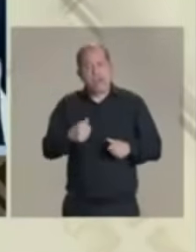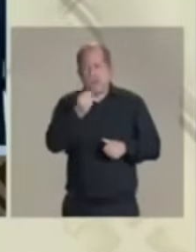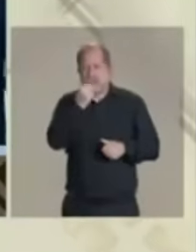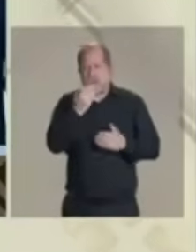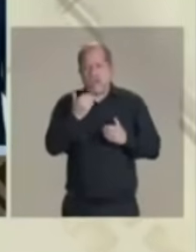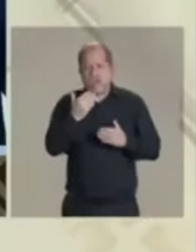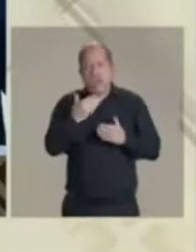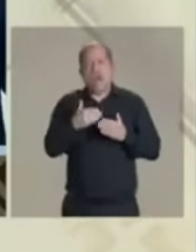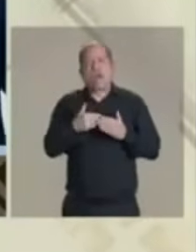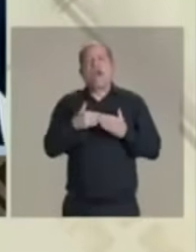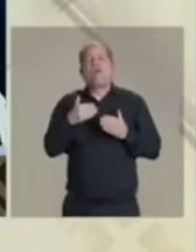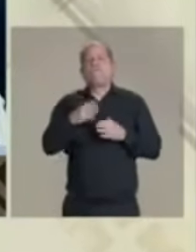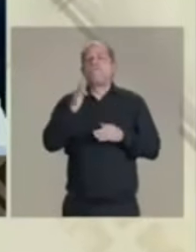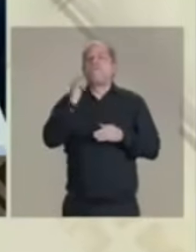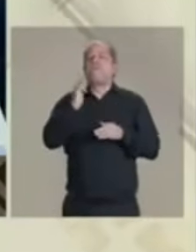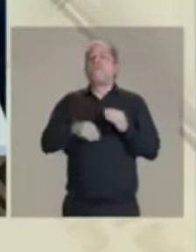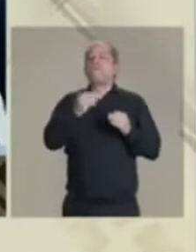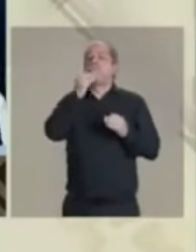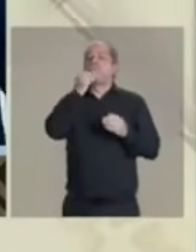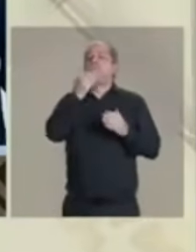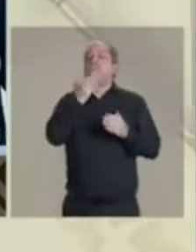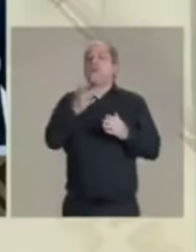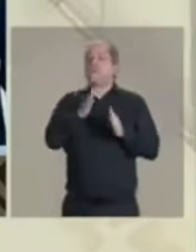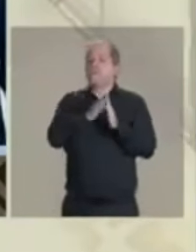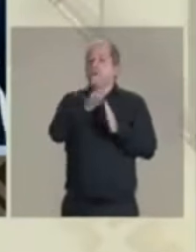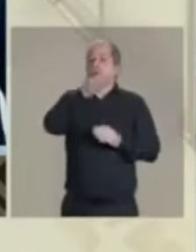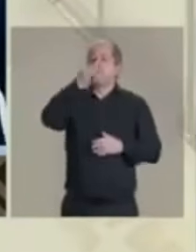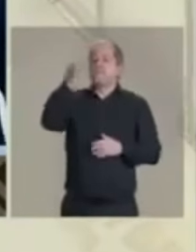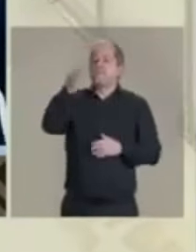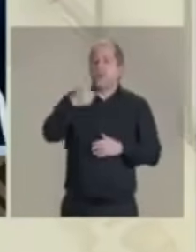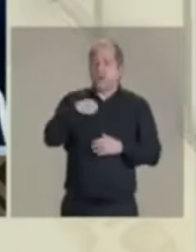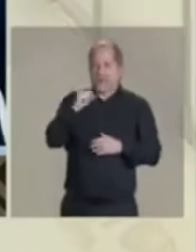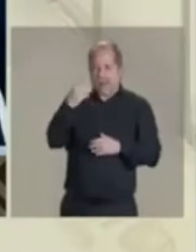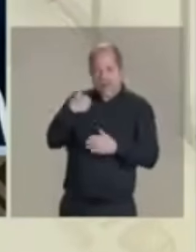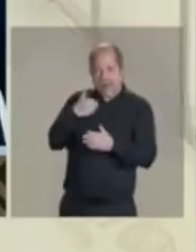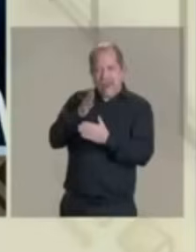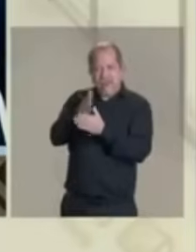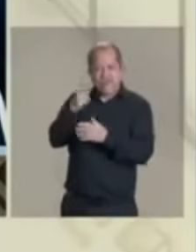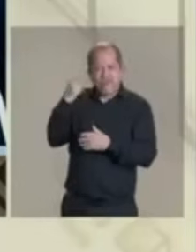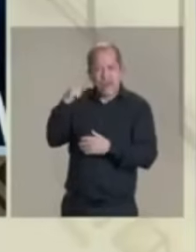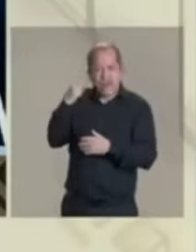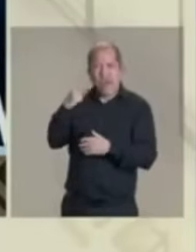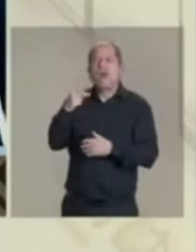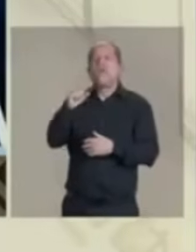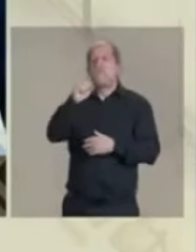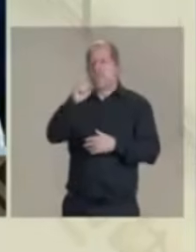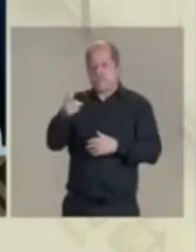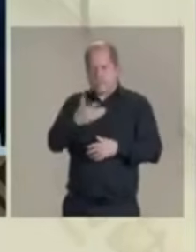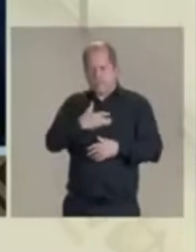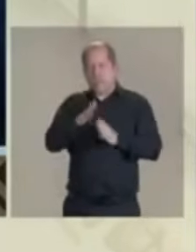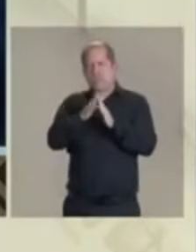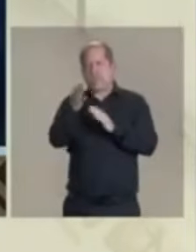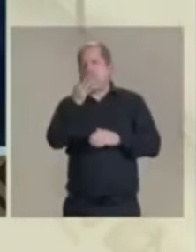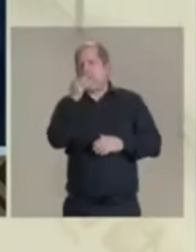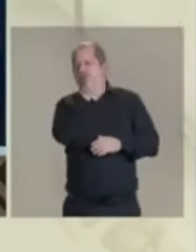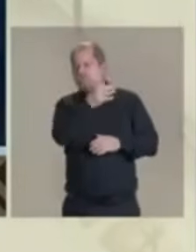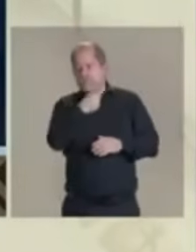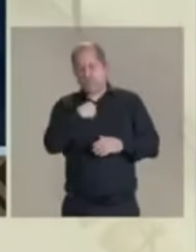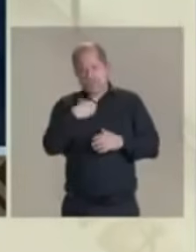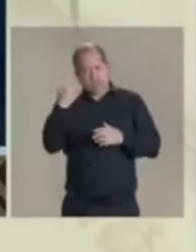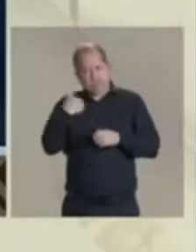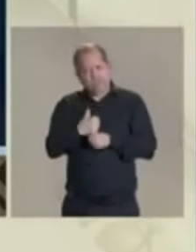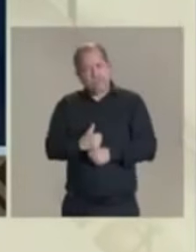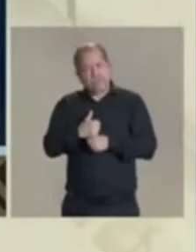estuve, me dijo, dígale al presidente que nos quitó la esclavitud moderna, nos dio libertad con la pensión adulto